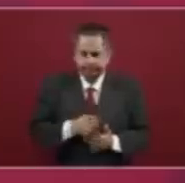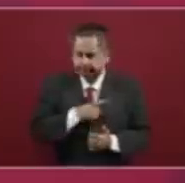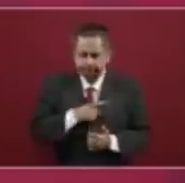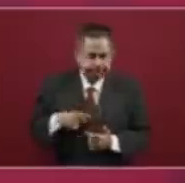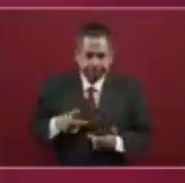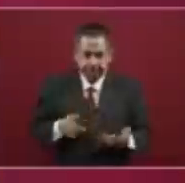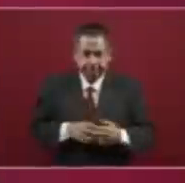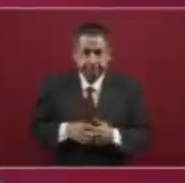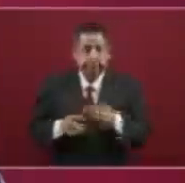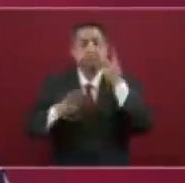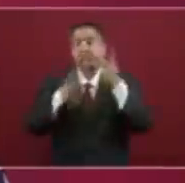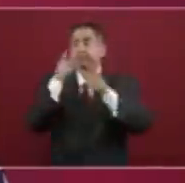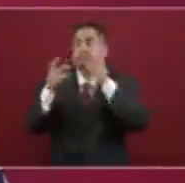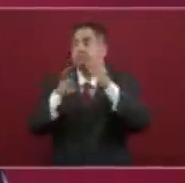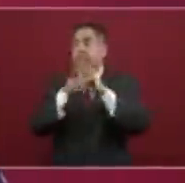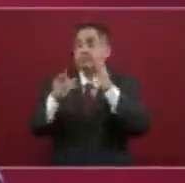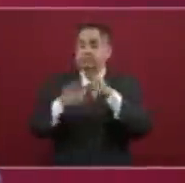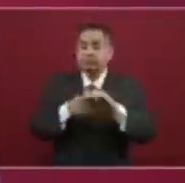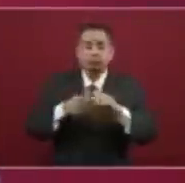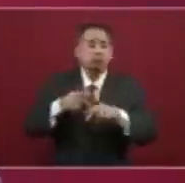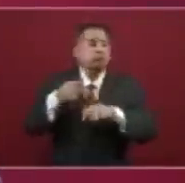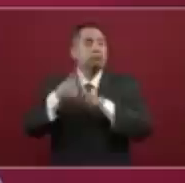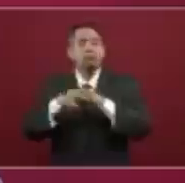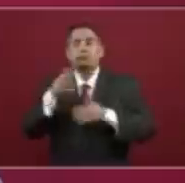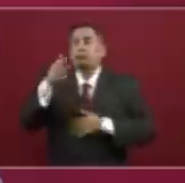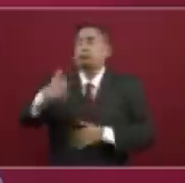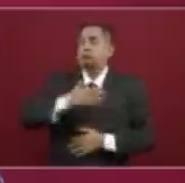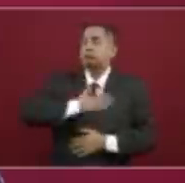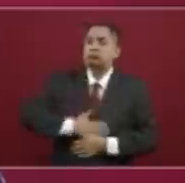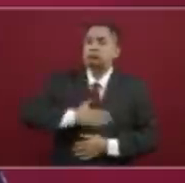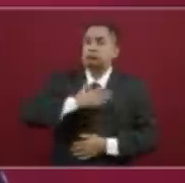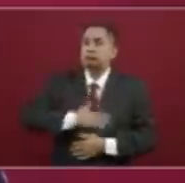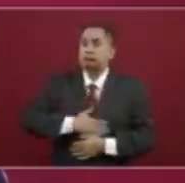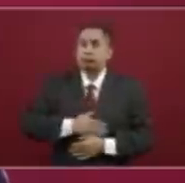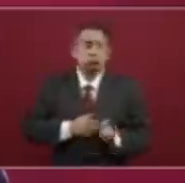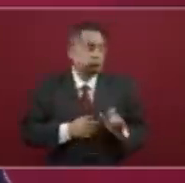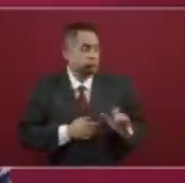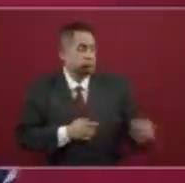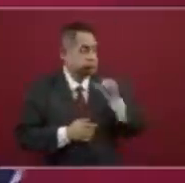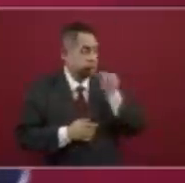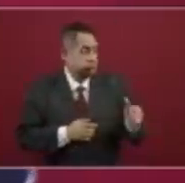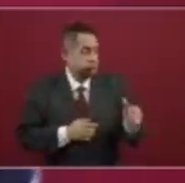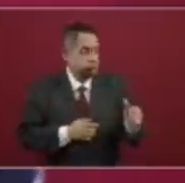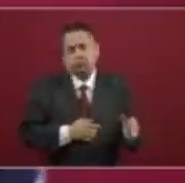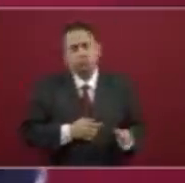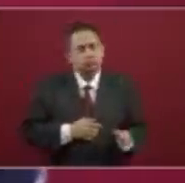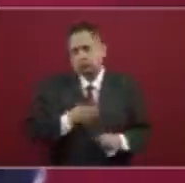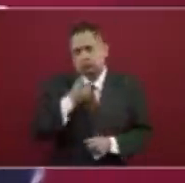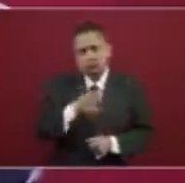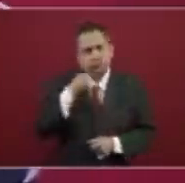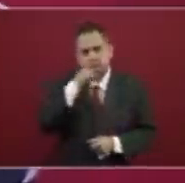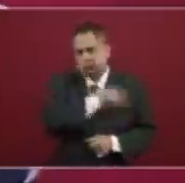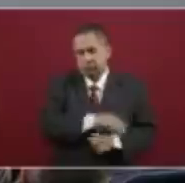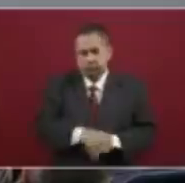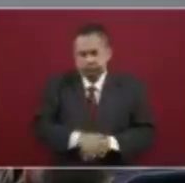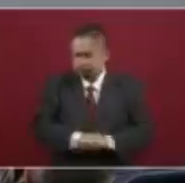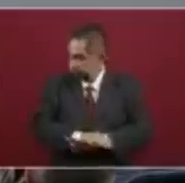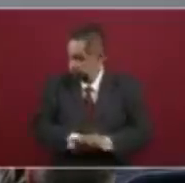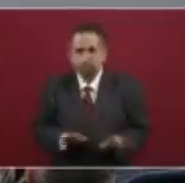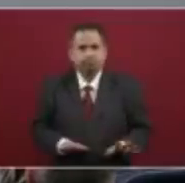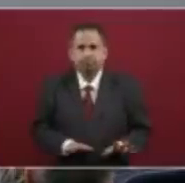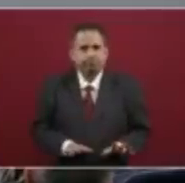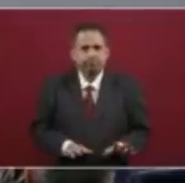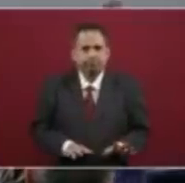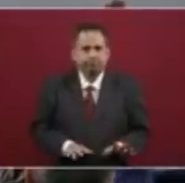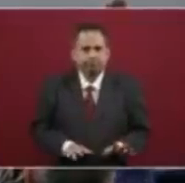Estar hablando de que va a haber justicia y estar cometiendo injusticias.